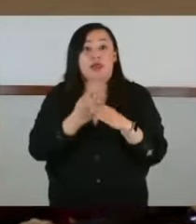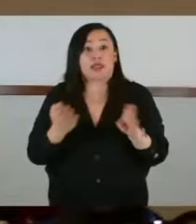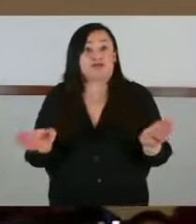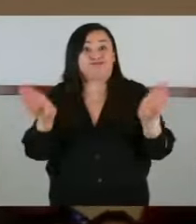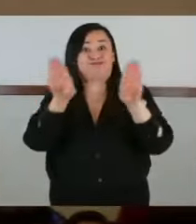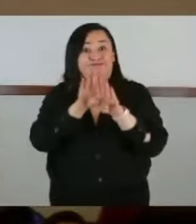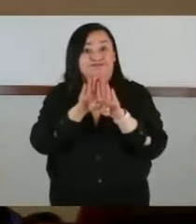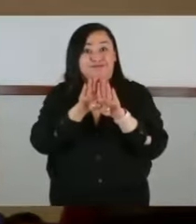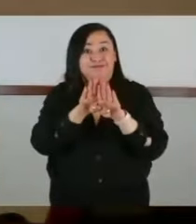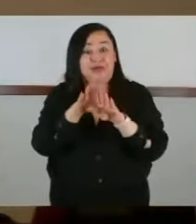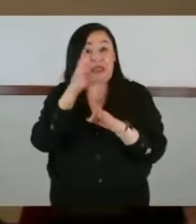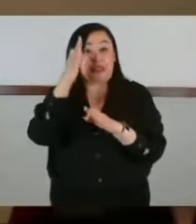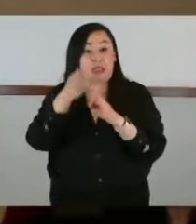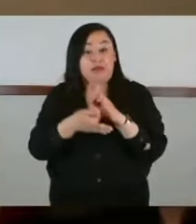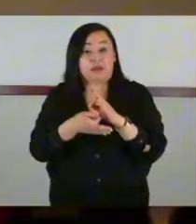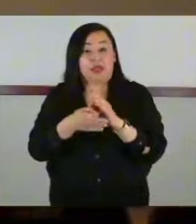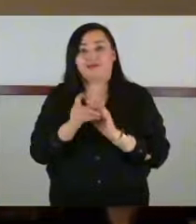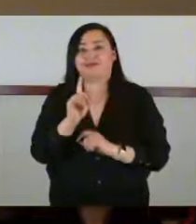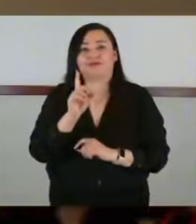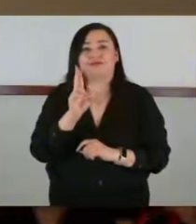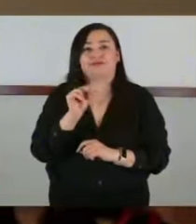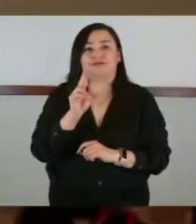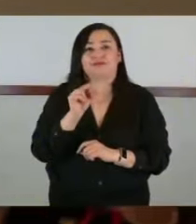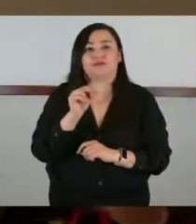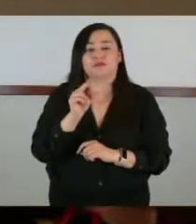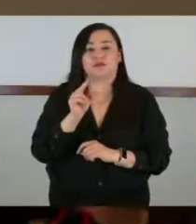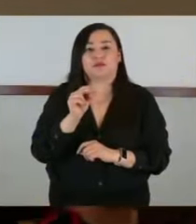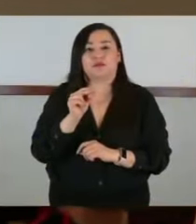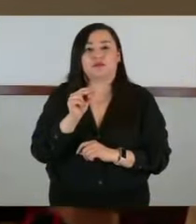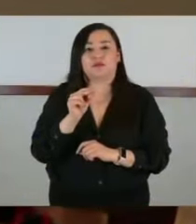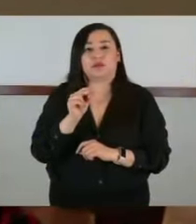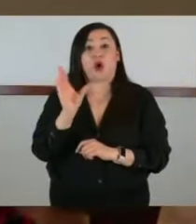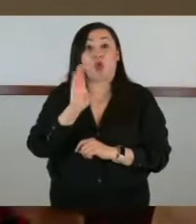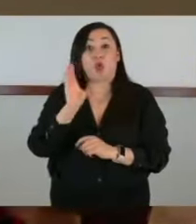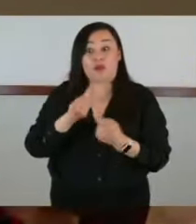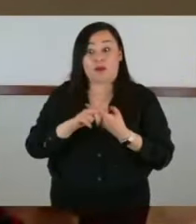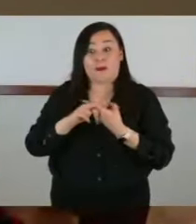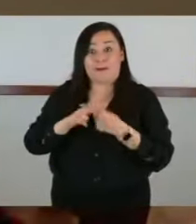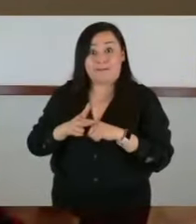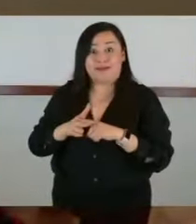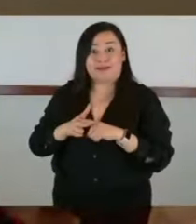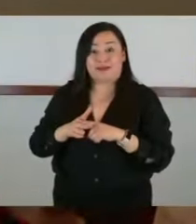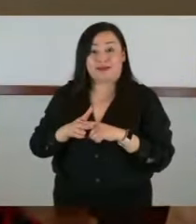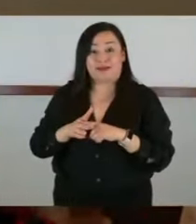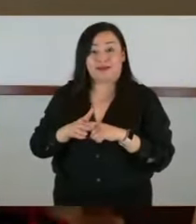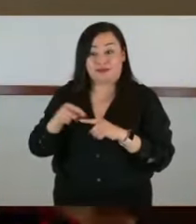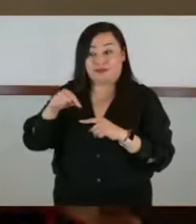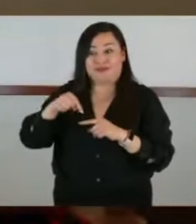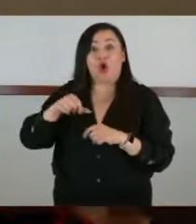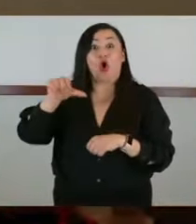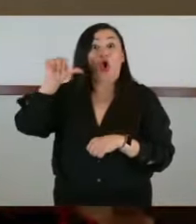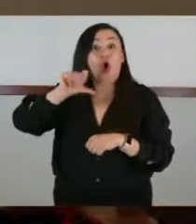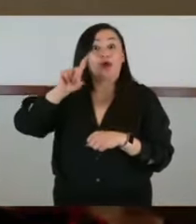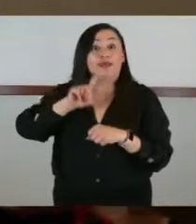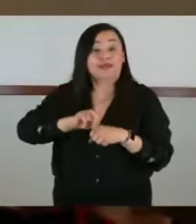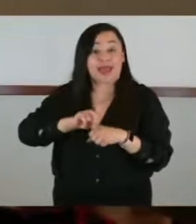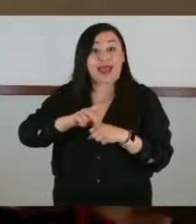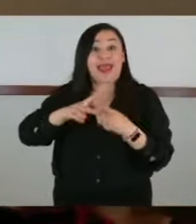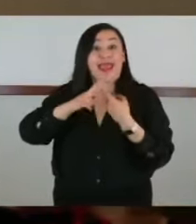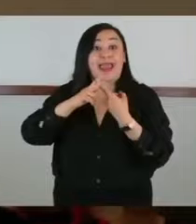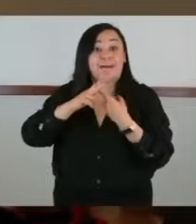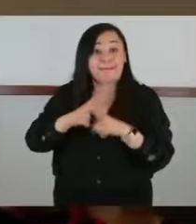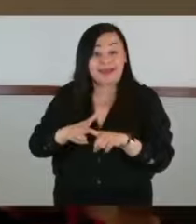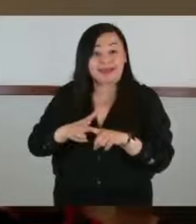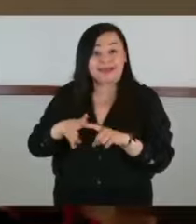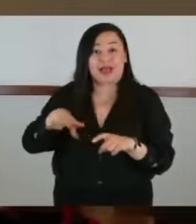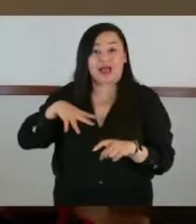se termina lo que iniciamos e iniciamos bien. Este es el inicio de una lucha que